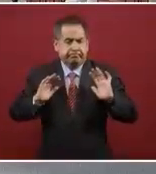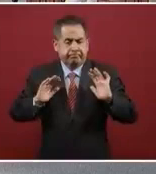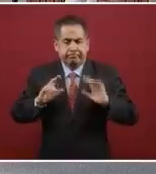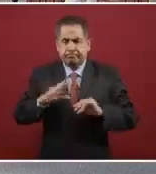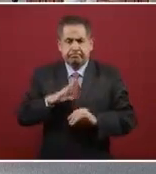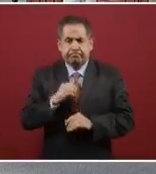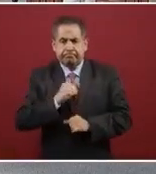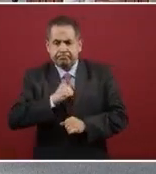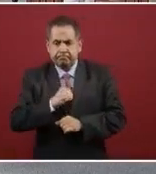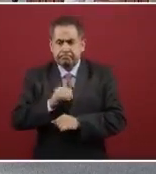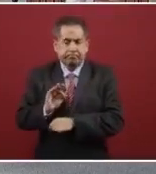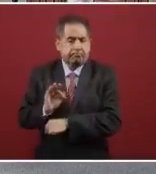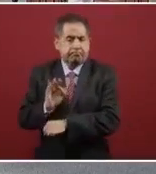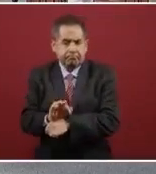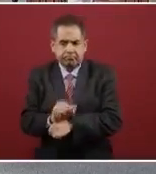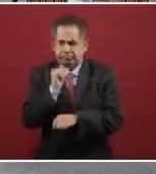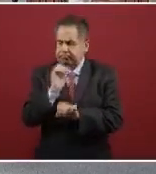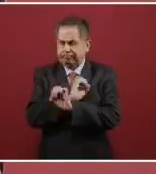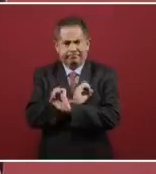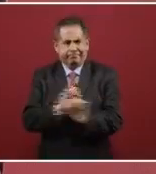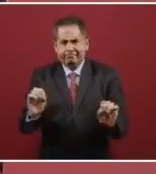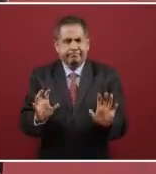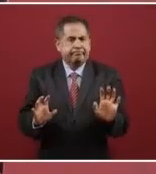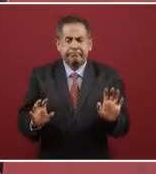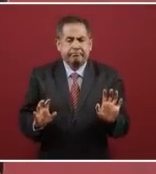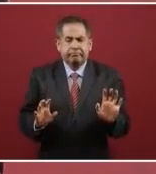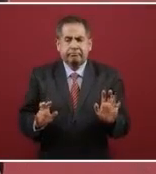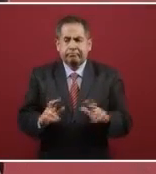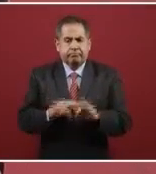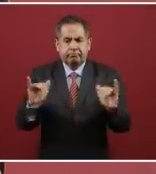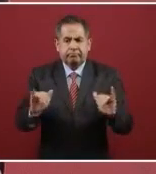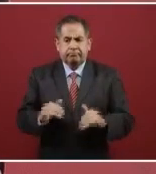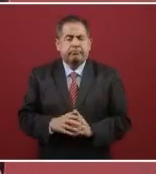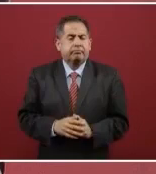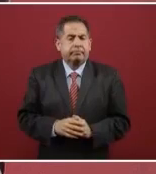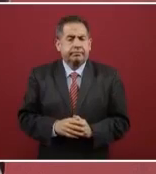No protejo a nadie. Yo